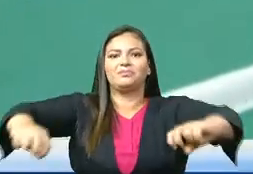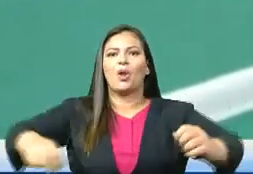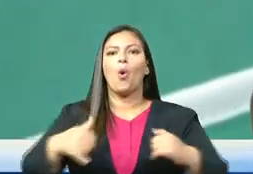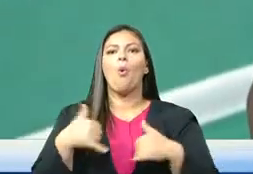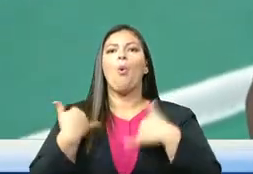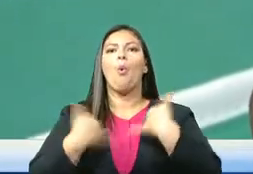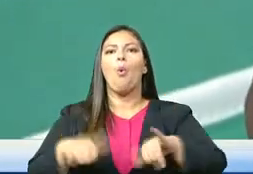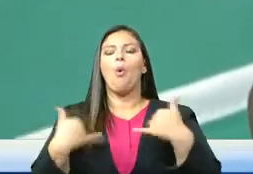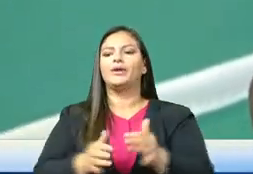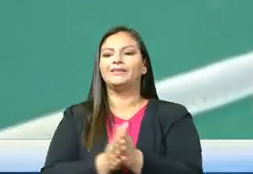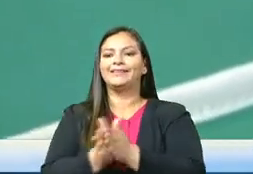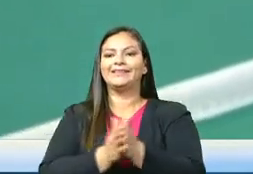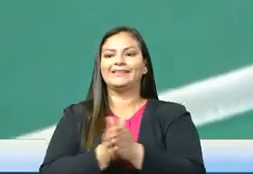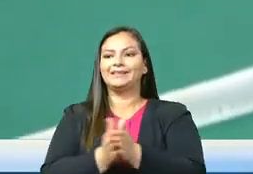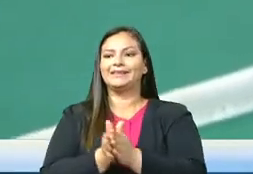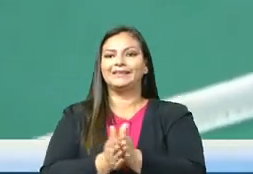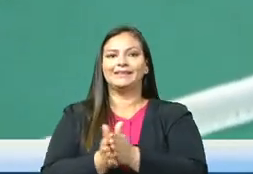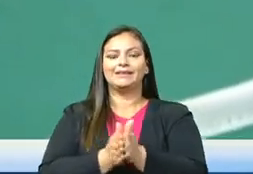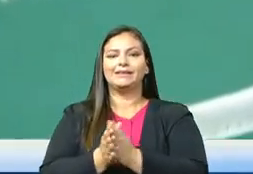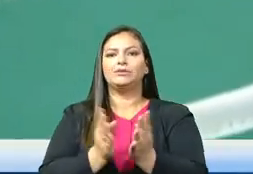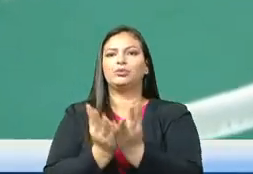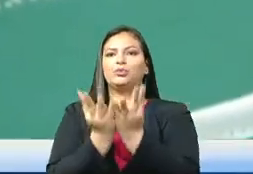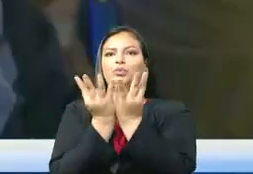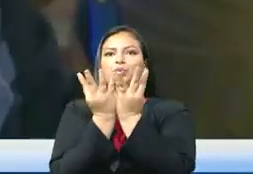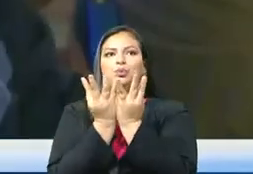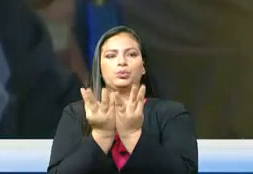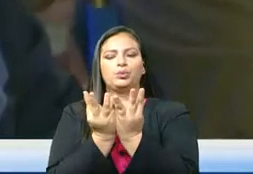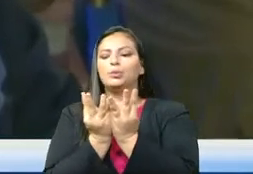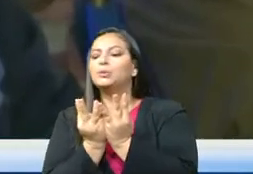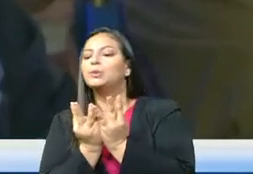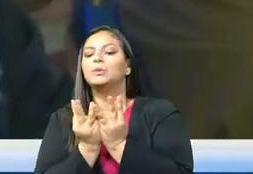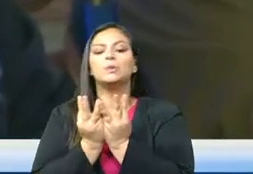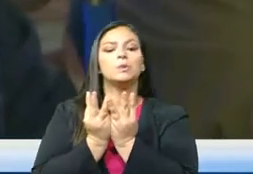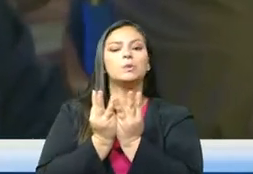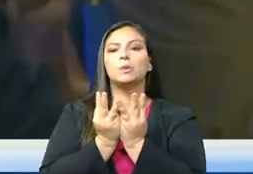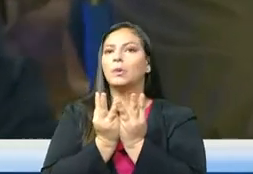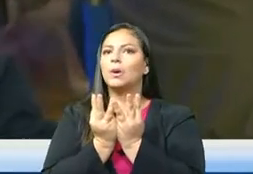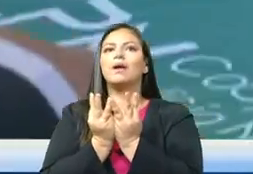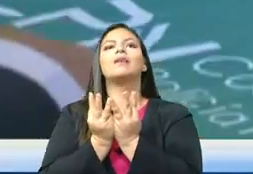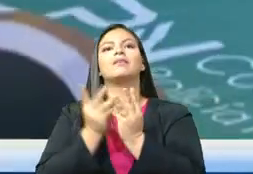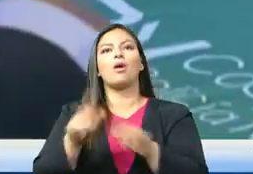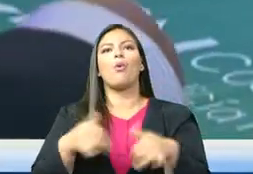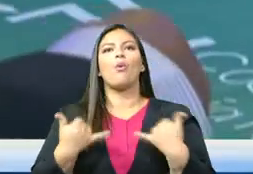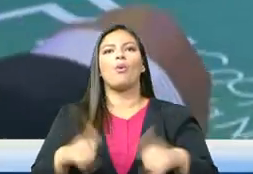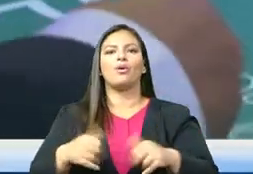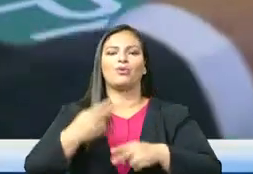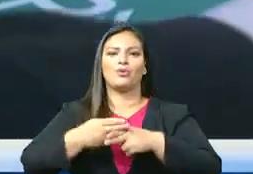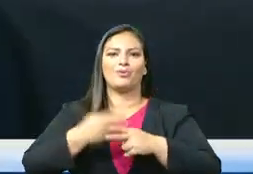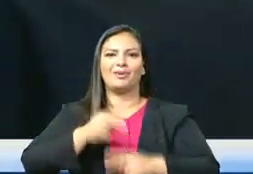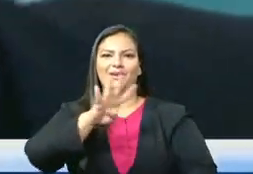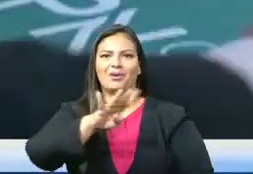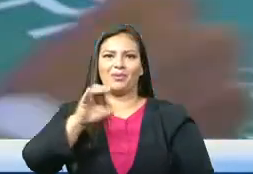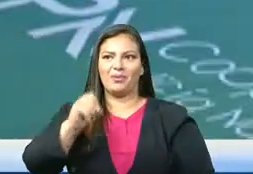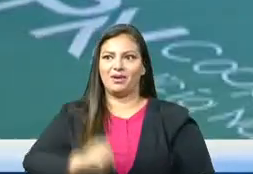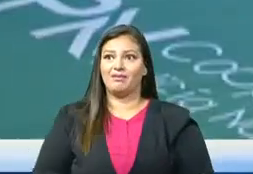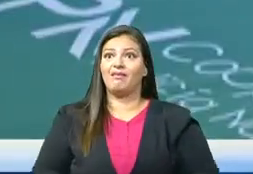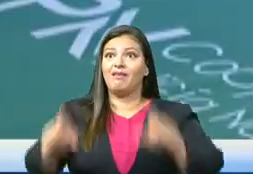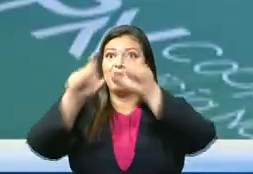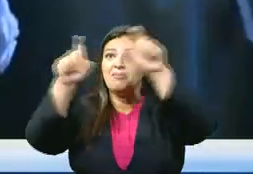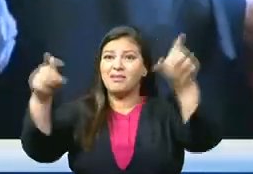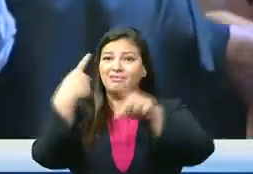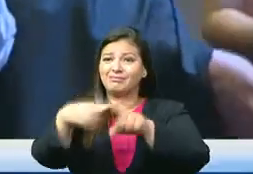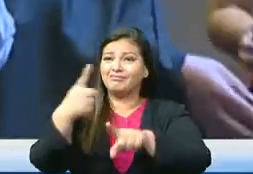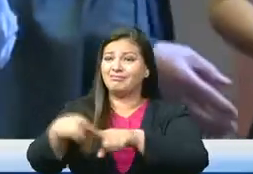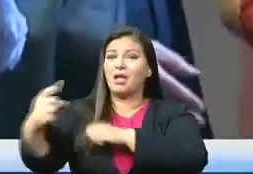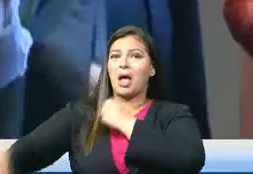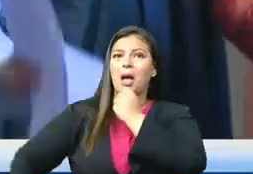organizado por la Asociación de Periodistas Deportivos de Pichincha y que en la edición número 47 recibió el apoyo de un sinnúmero de empresas auspiciantes